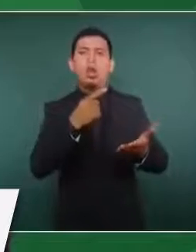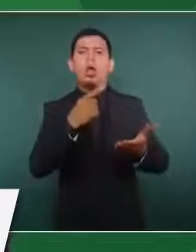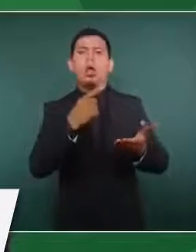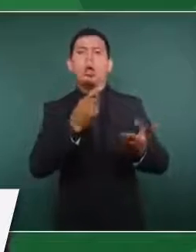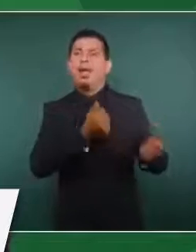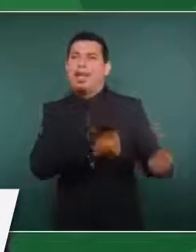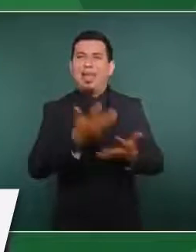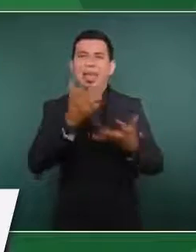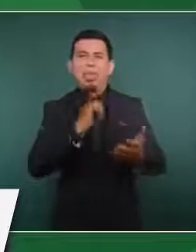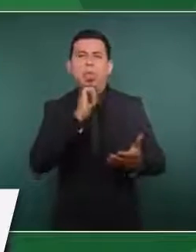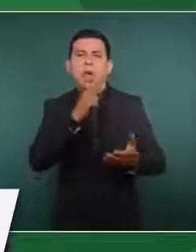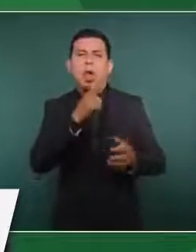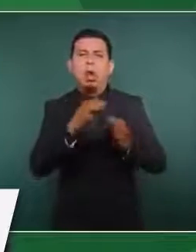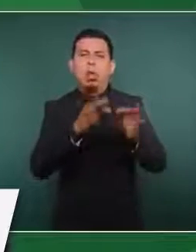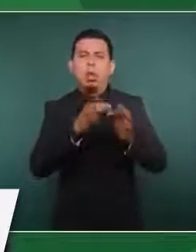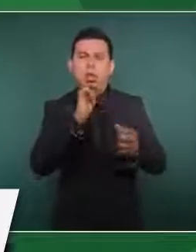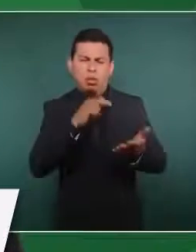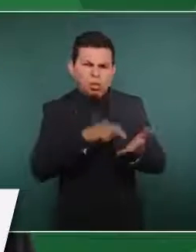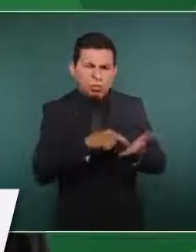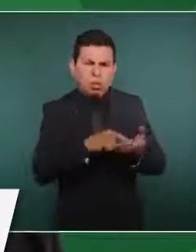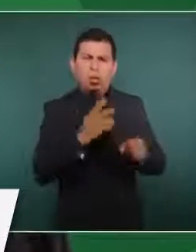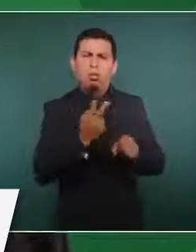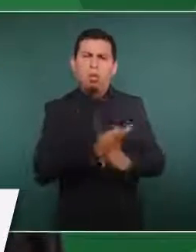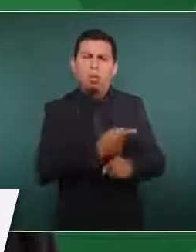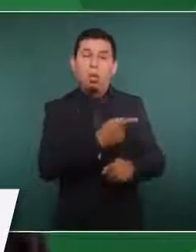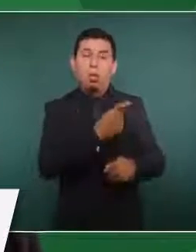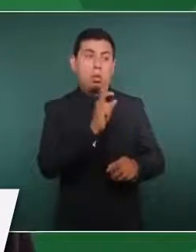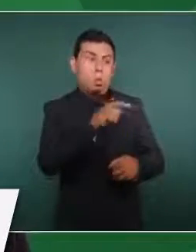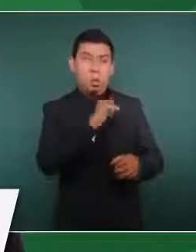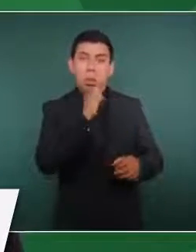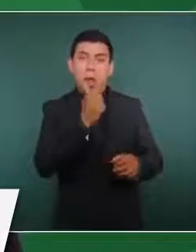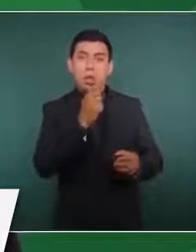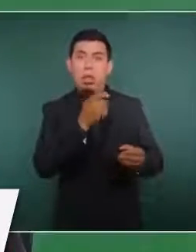el abasto del gas, tenía que pagar multas.